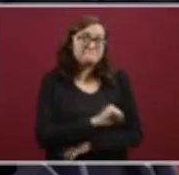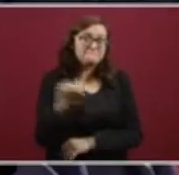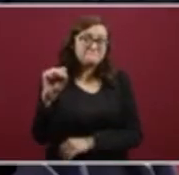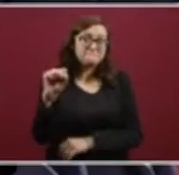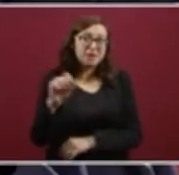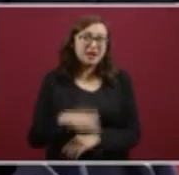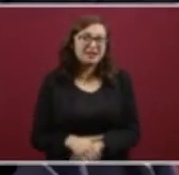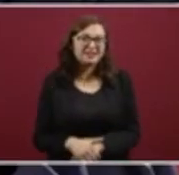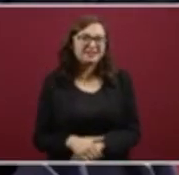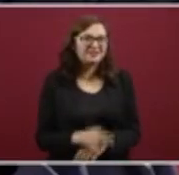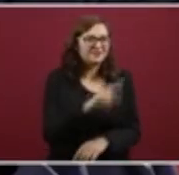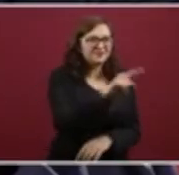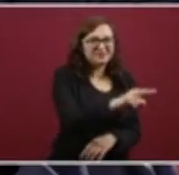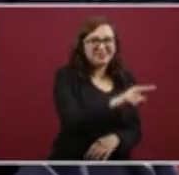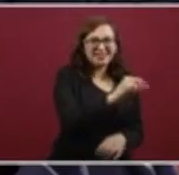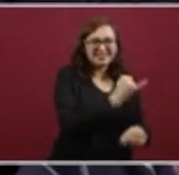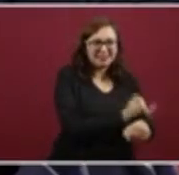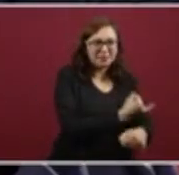casi 20 veces más.